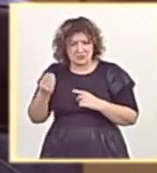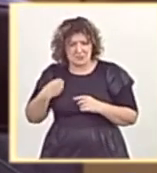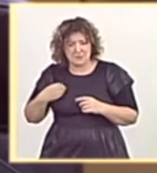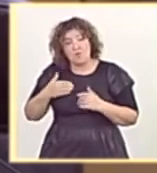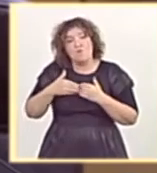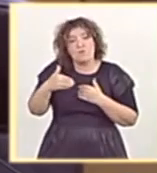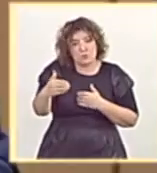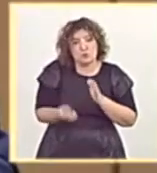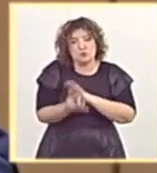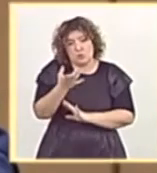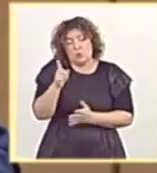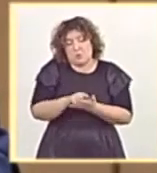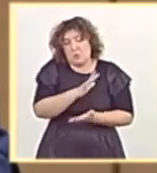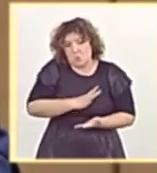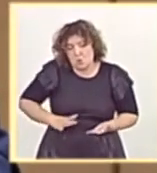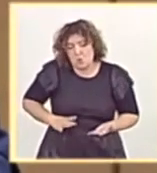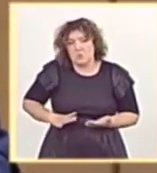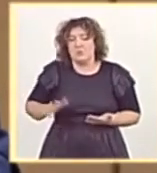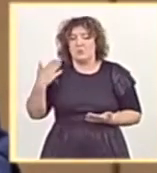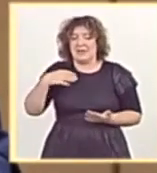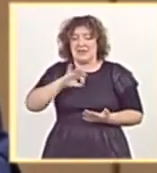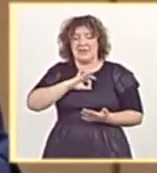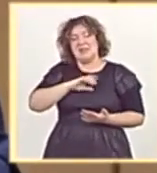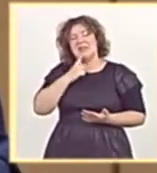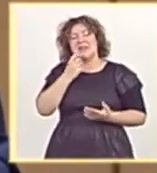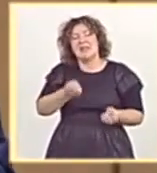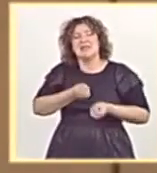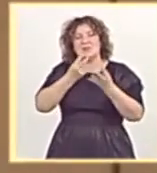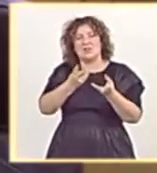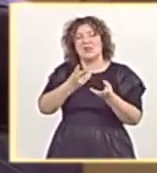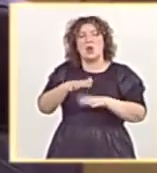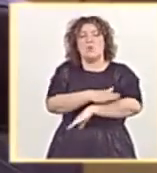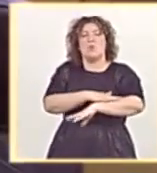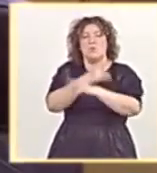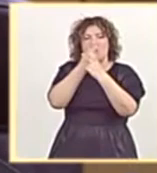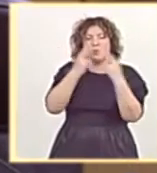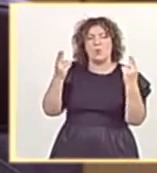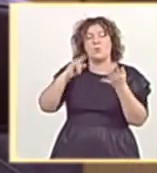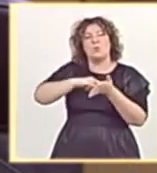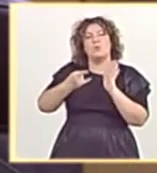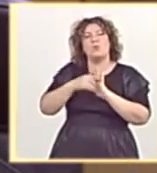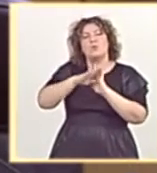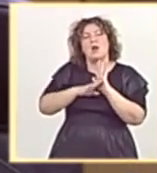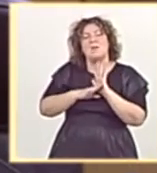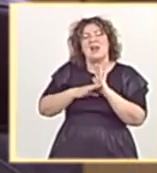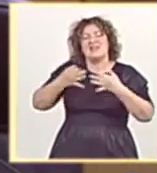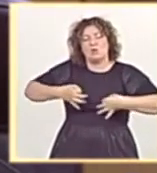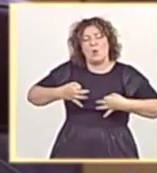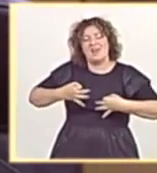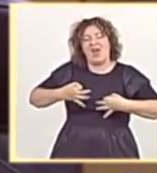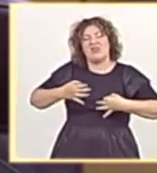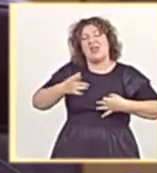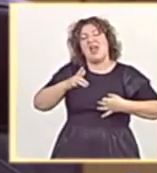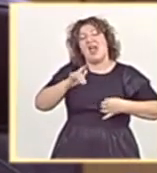en el futuro, porque en enero se aprueba una resolución sobre la actuación de la parte pública del Programa Nacional de Seguridad para la Aviación Civil y